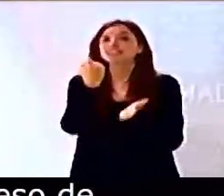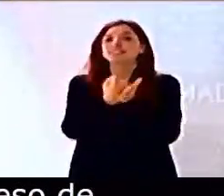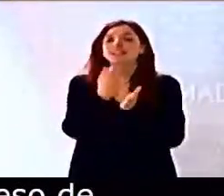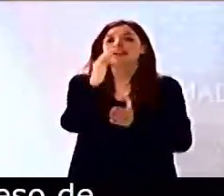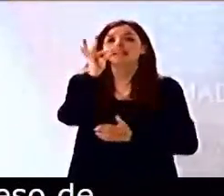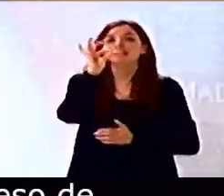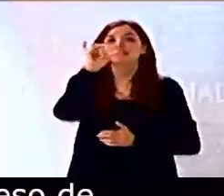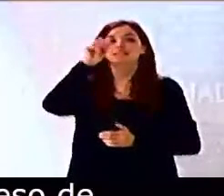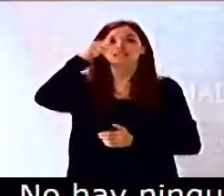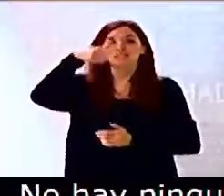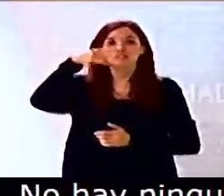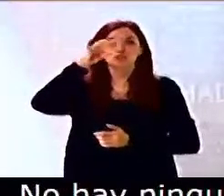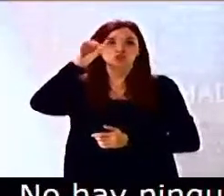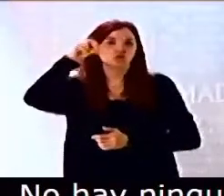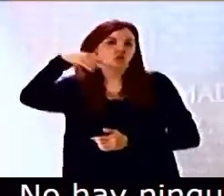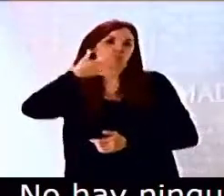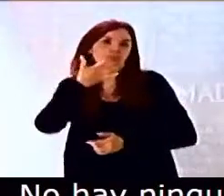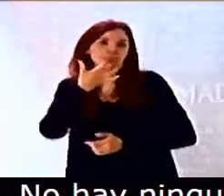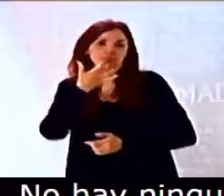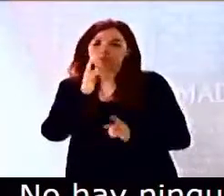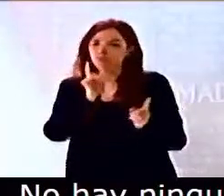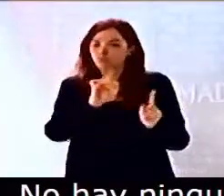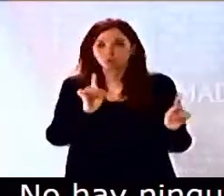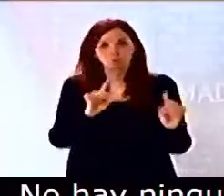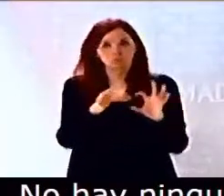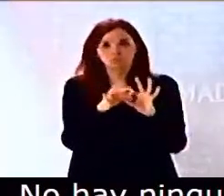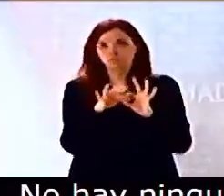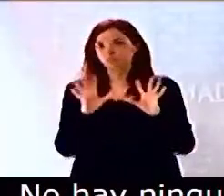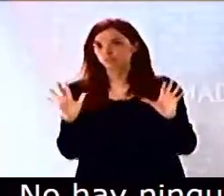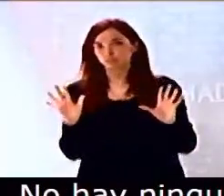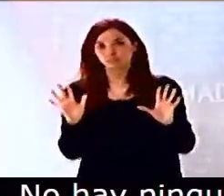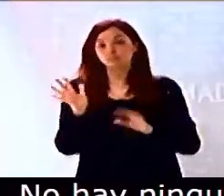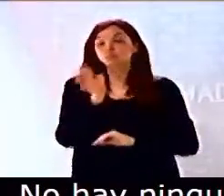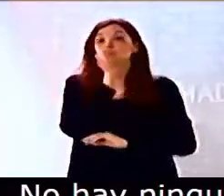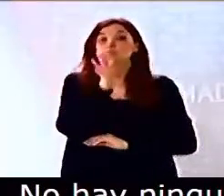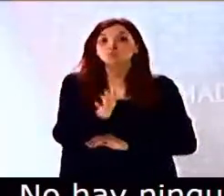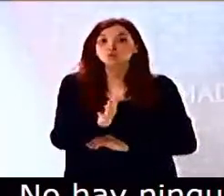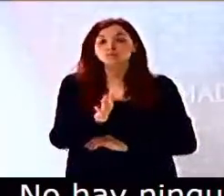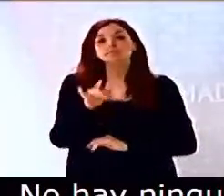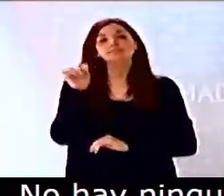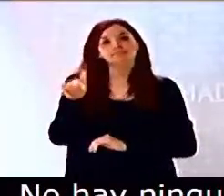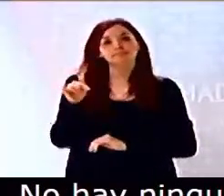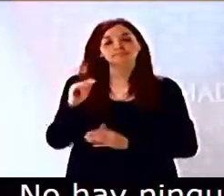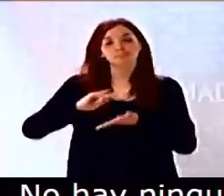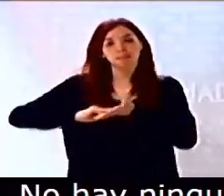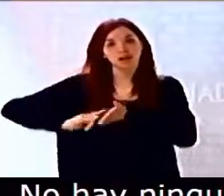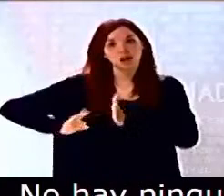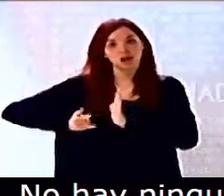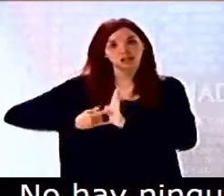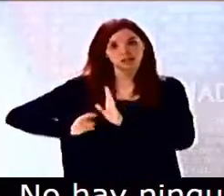ninguna contraindicación. Entre otras cosas porque el mecanismo